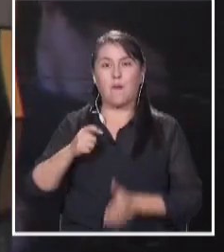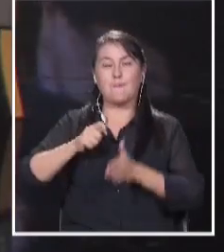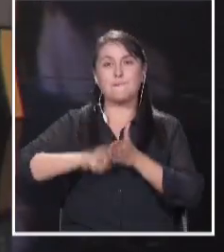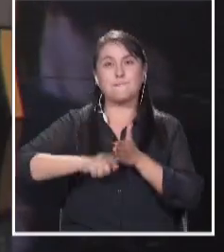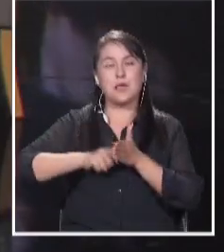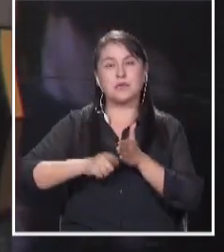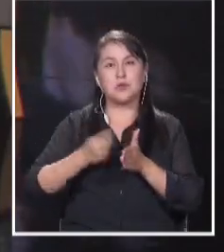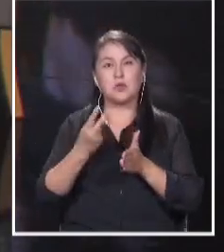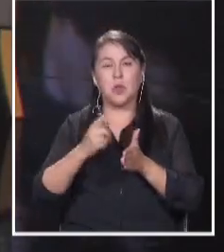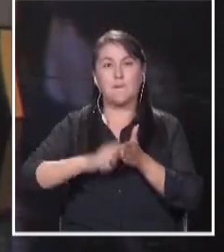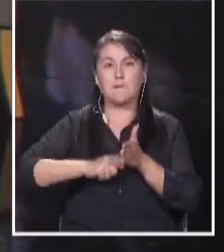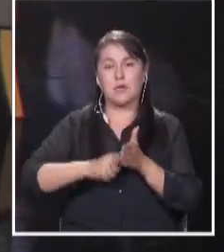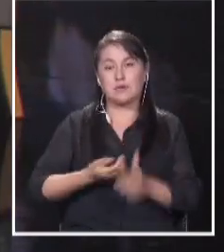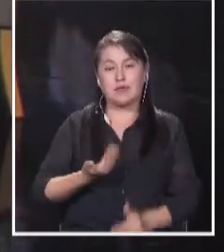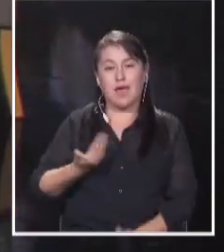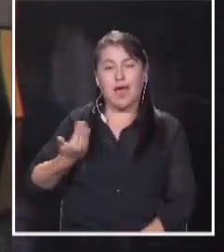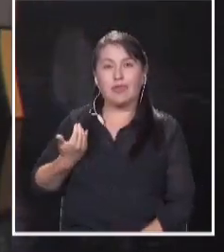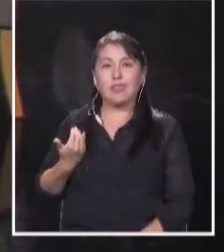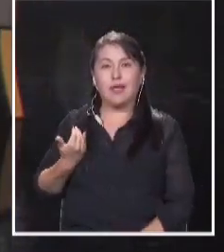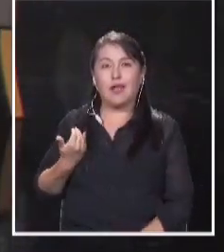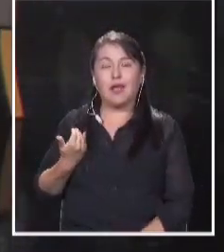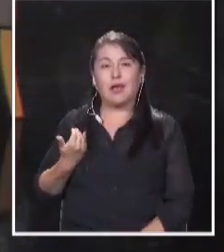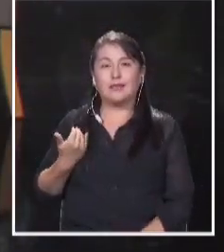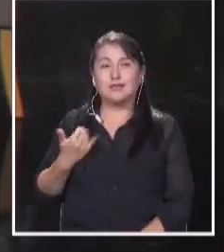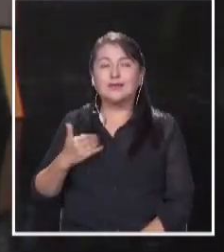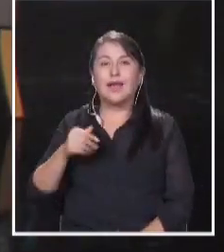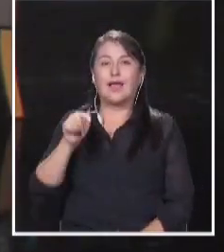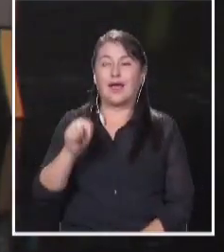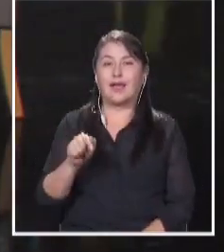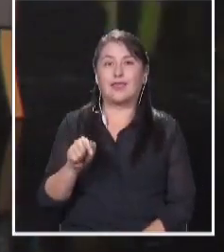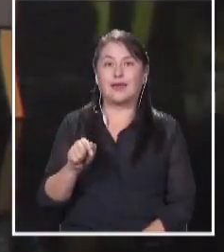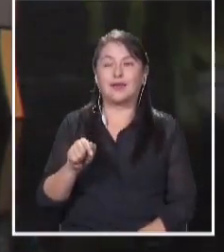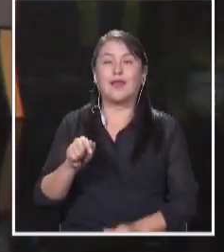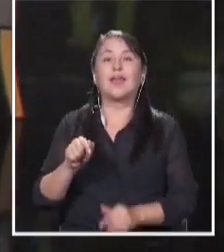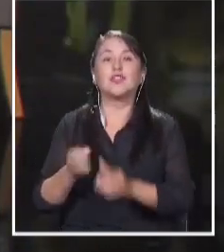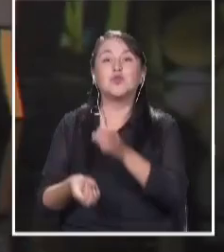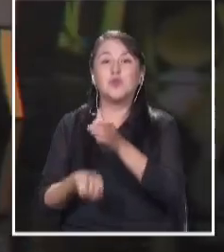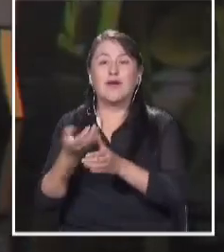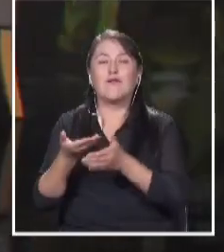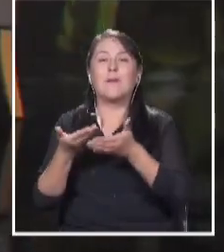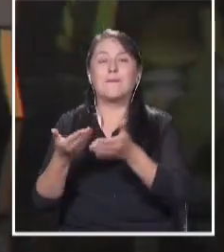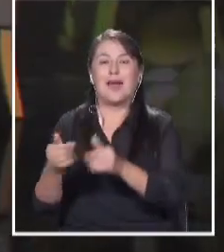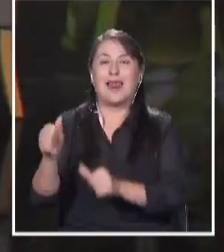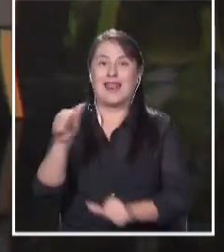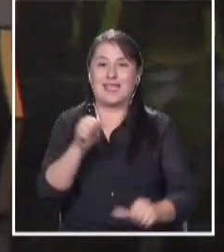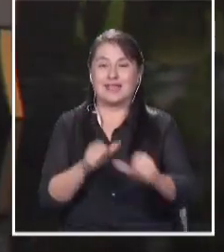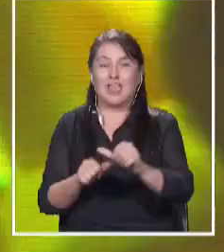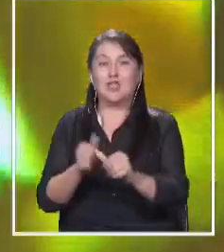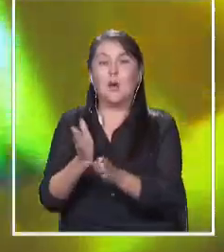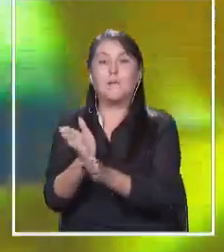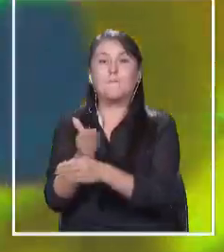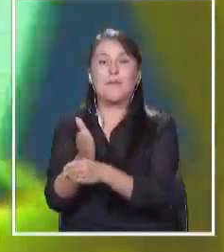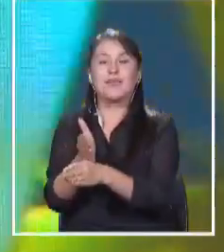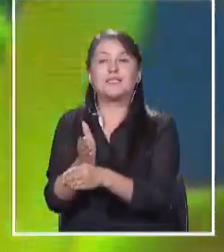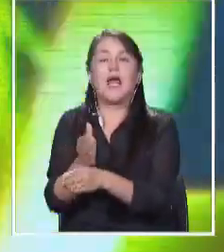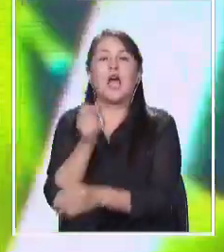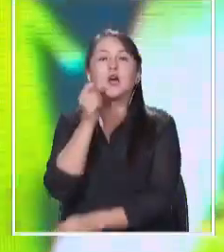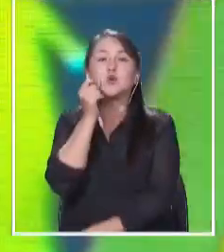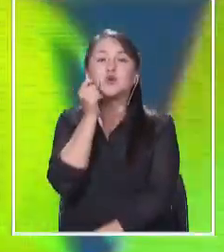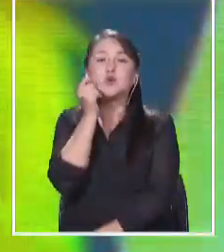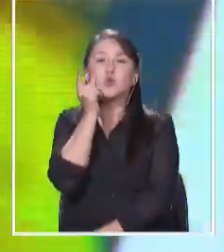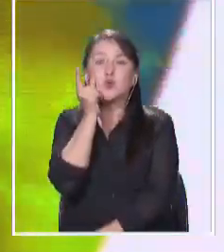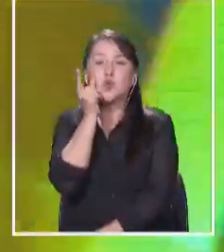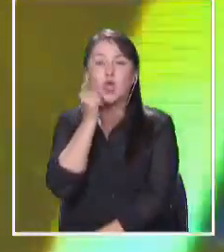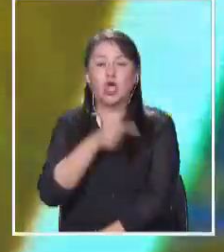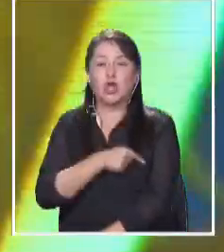atrás, finalmente fue descrito y es nuevo para la ciencia. Este es un pez azul, ¿ya? Y llegó